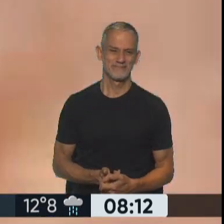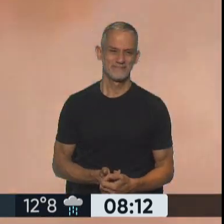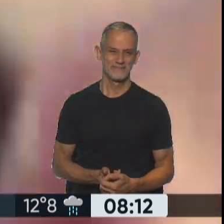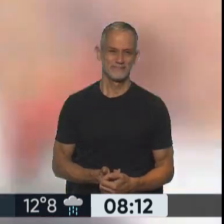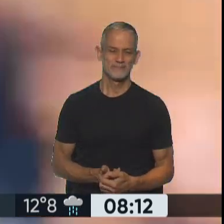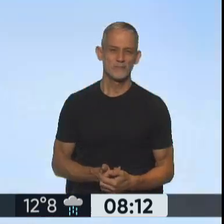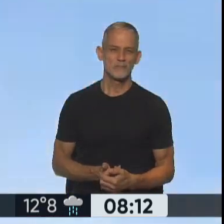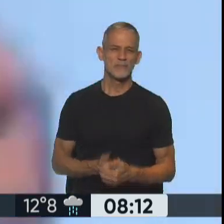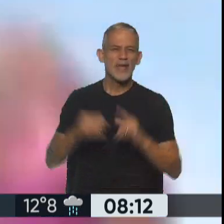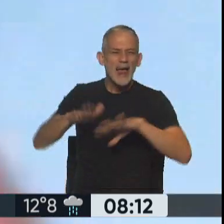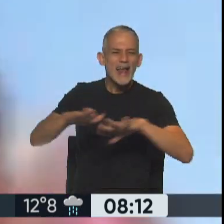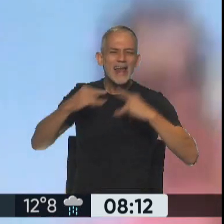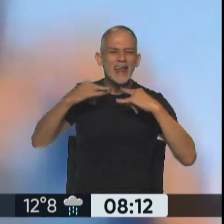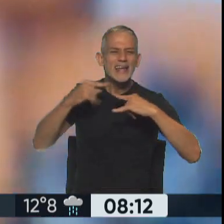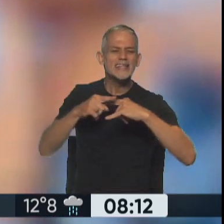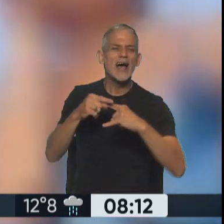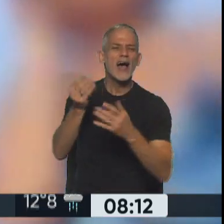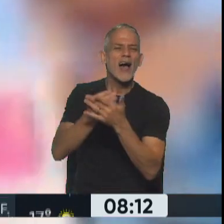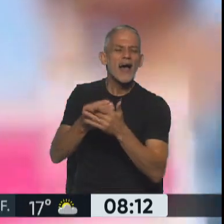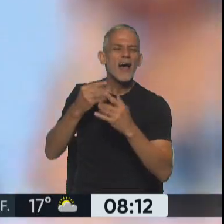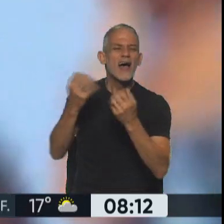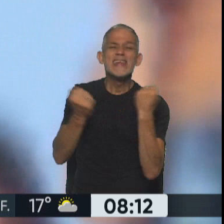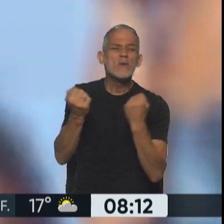y hoy y bailó